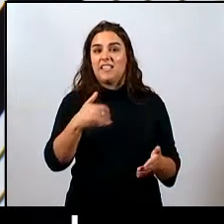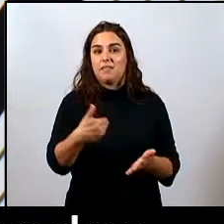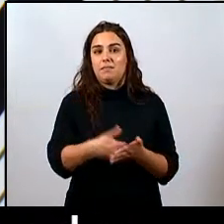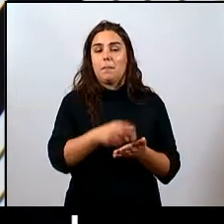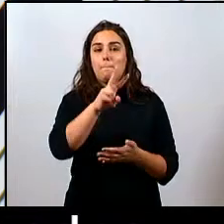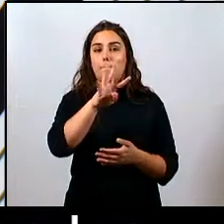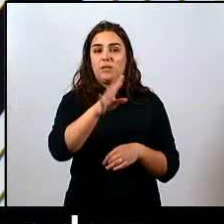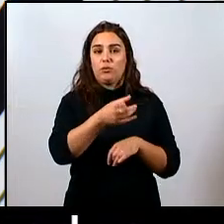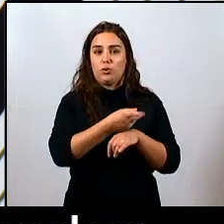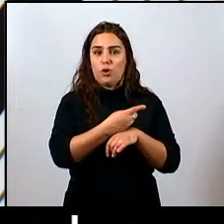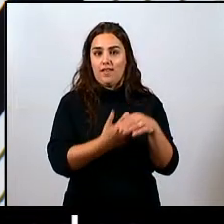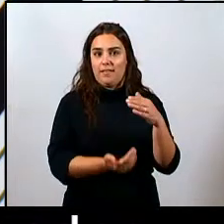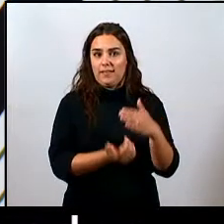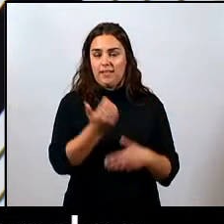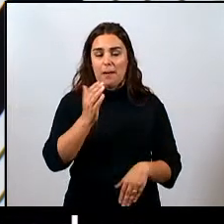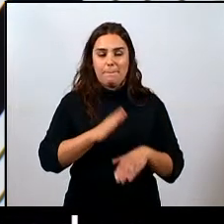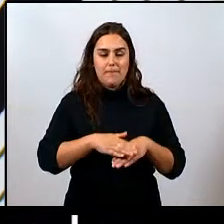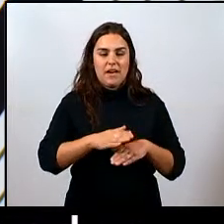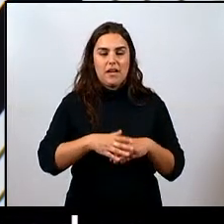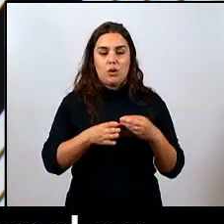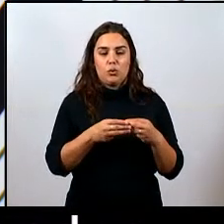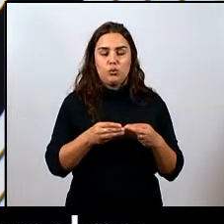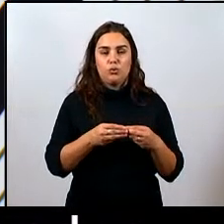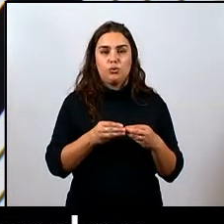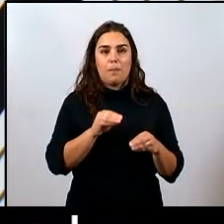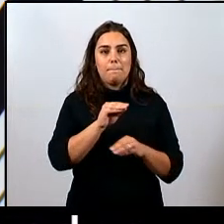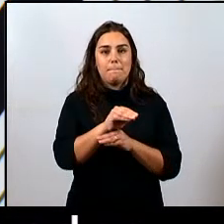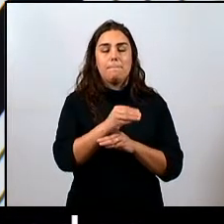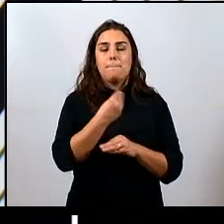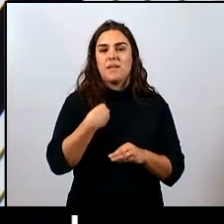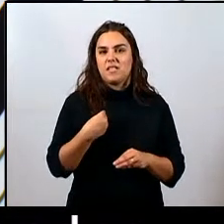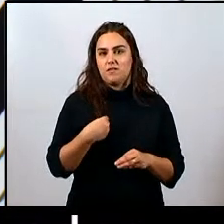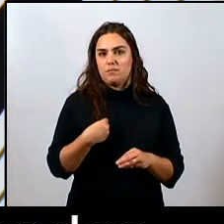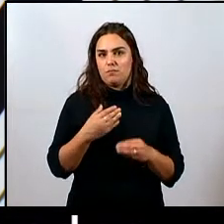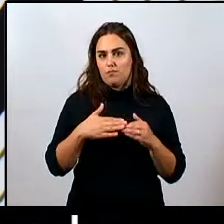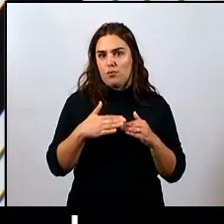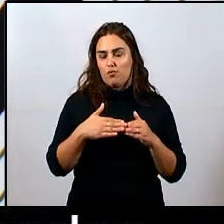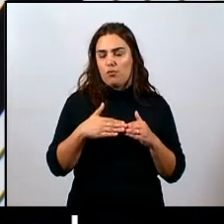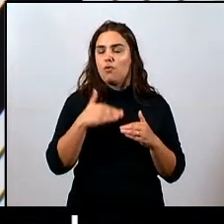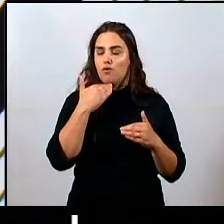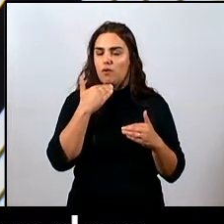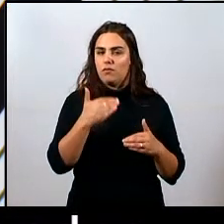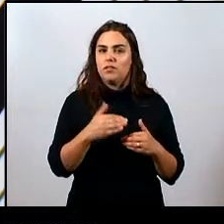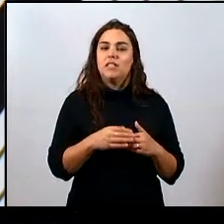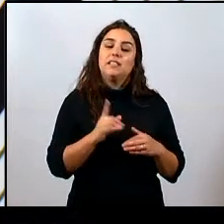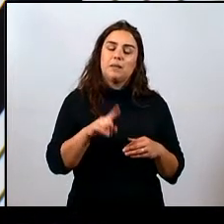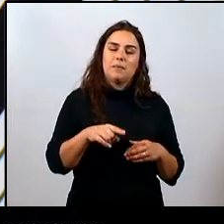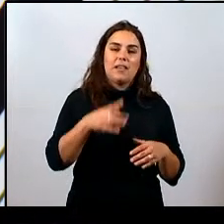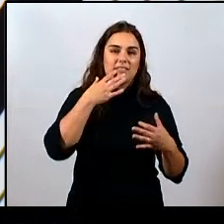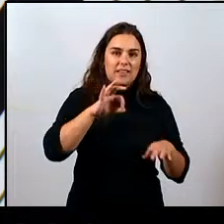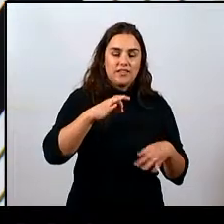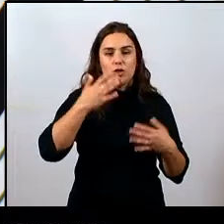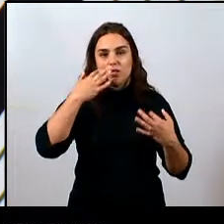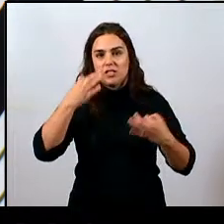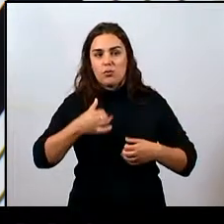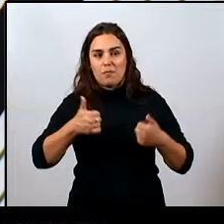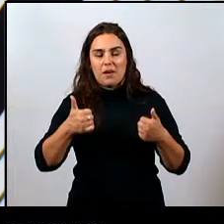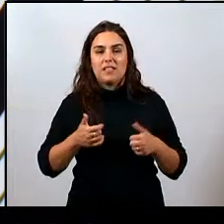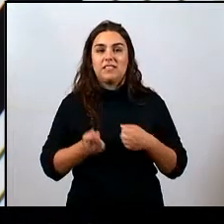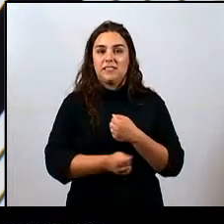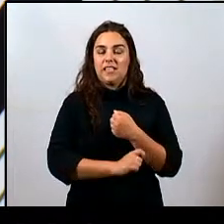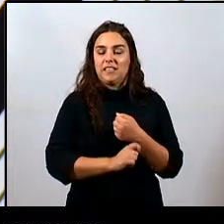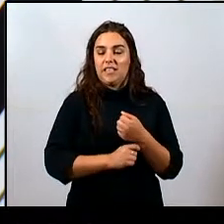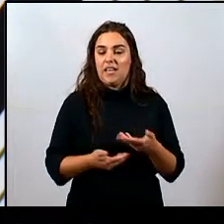horas del día, para garantizarles un suministro mínimo. Son sencillos, son más seguros, se pueden utilizar de una manera